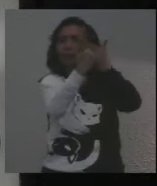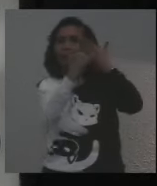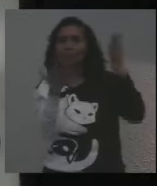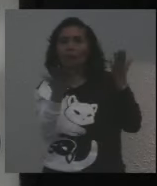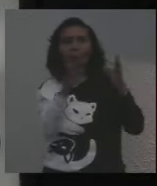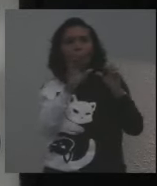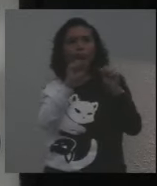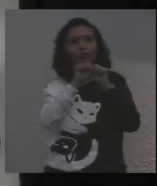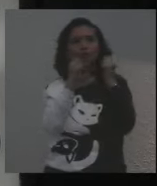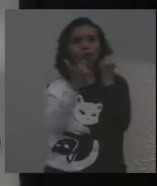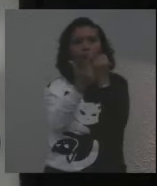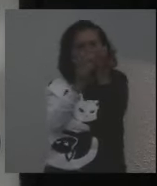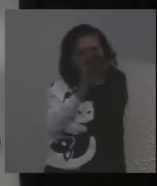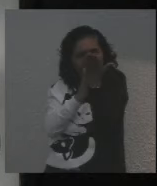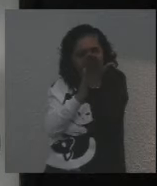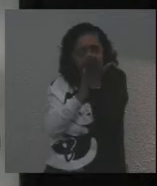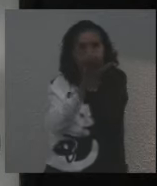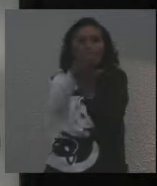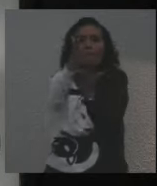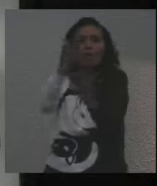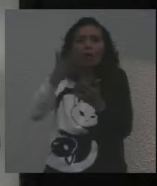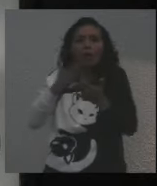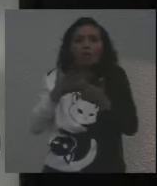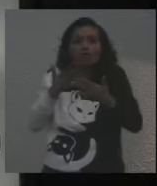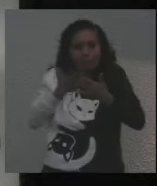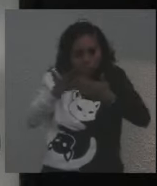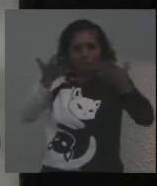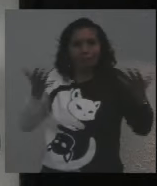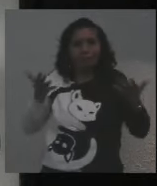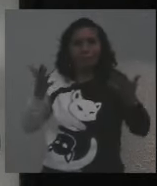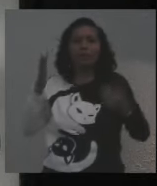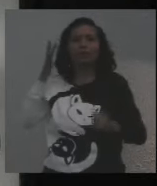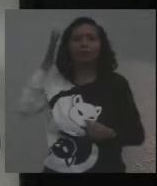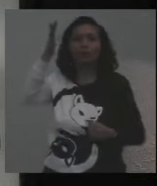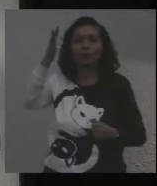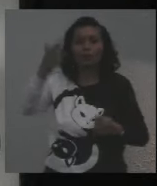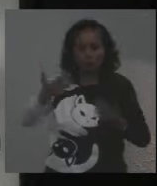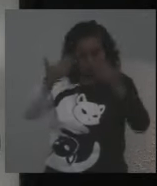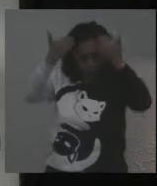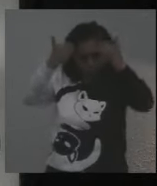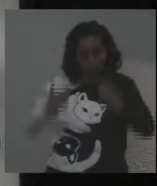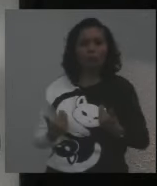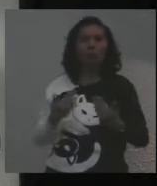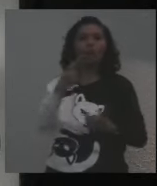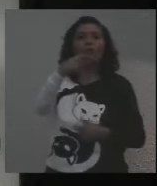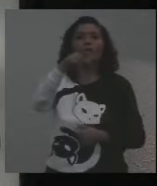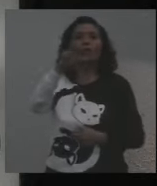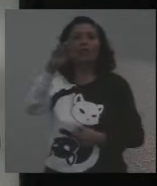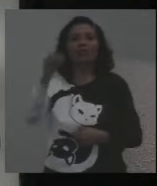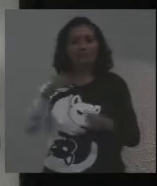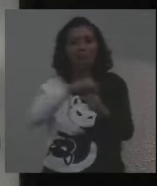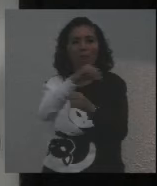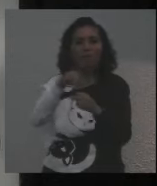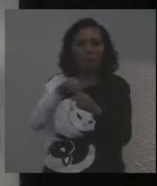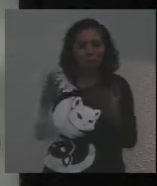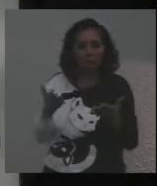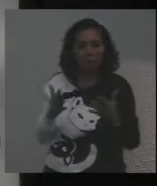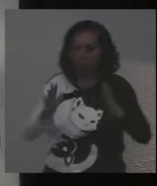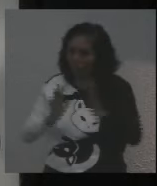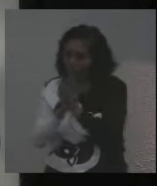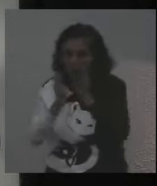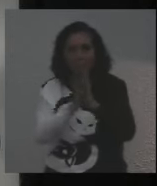definió un rumbo presente y hacia un futuro con la mira puesta en un quintanarro incluyente